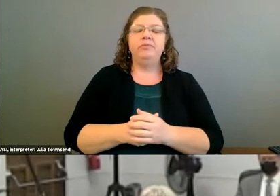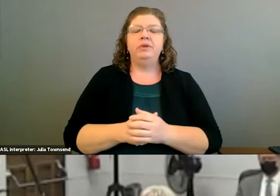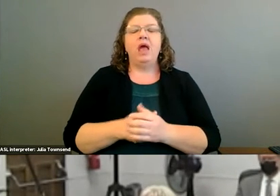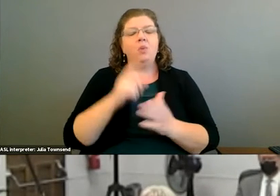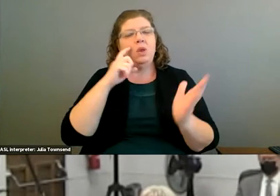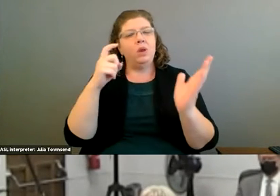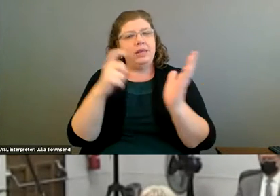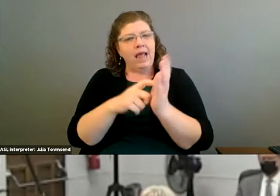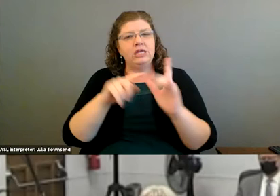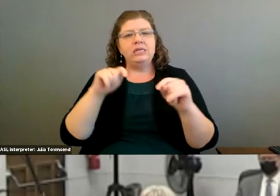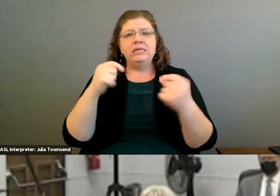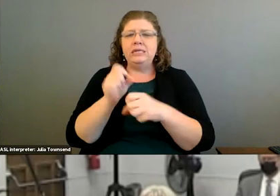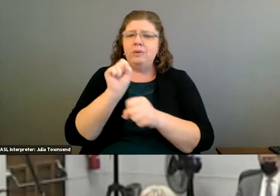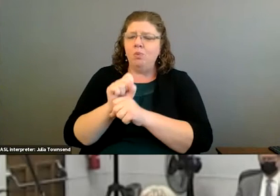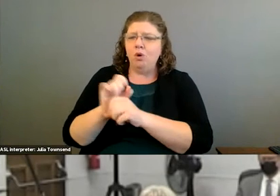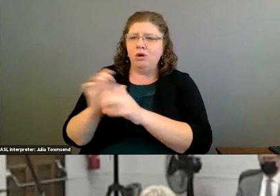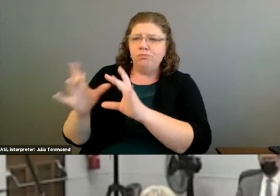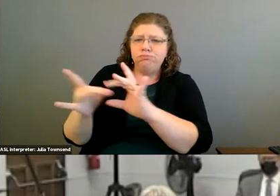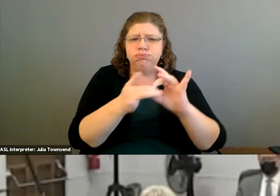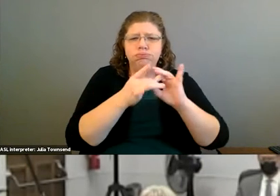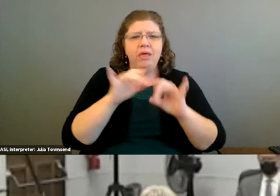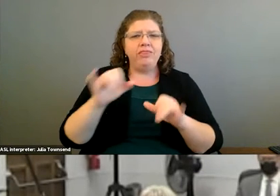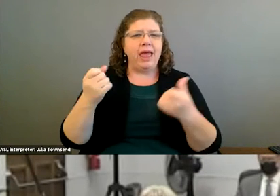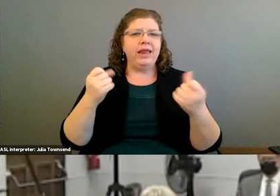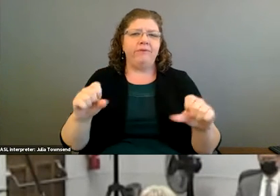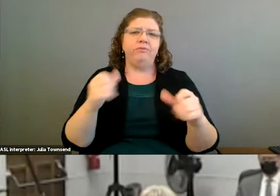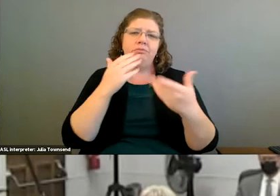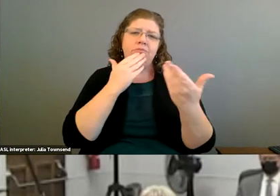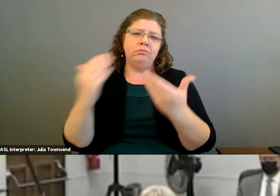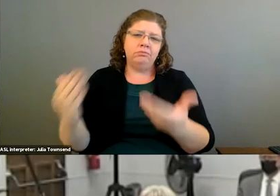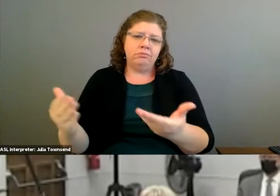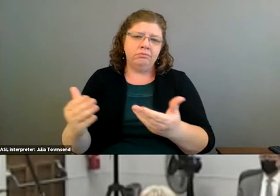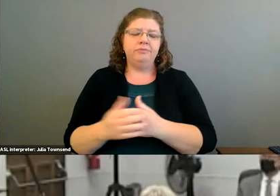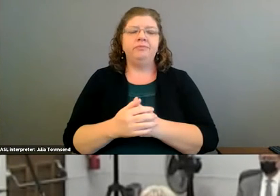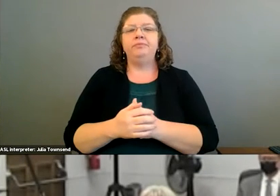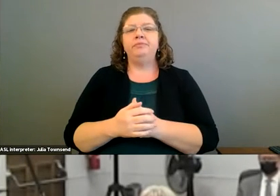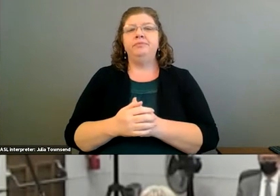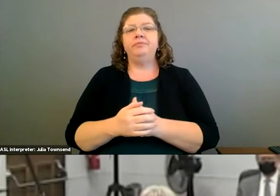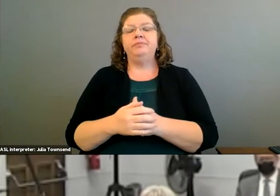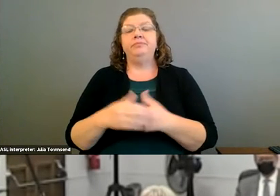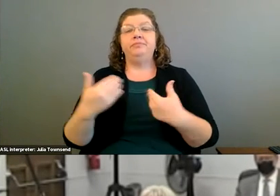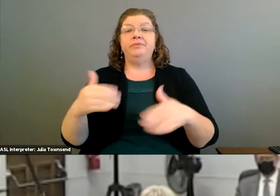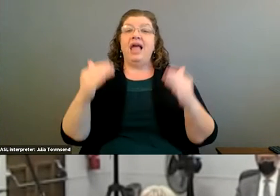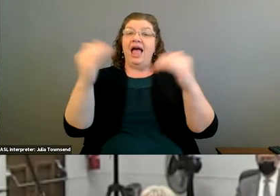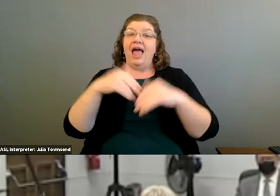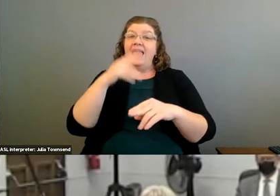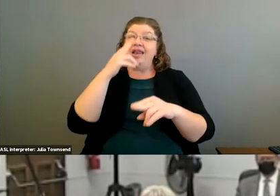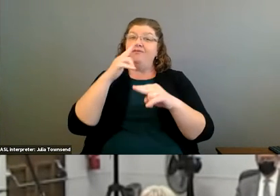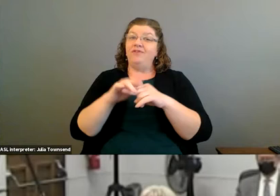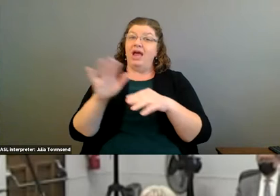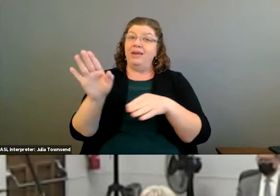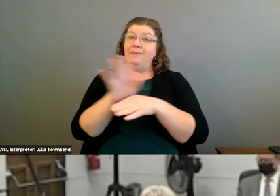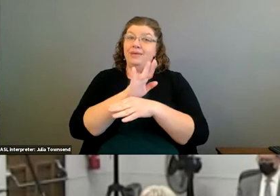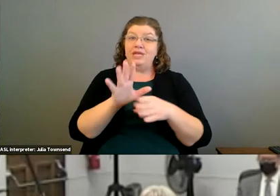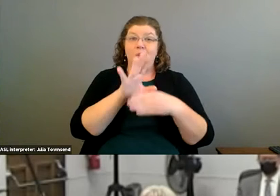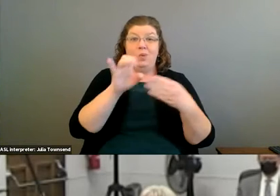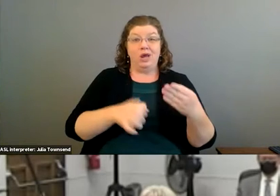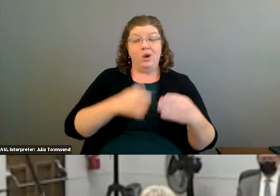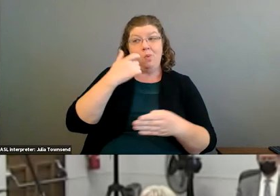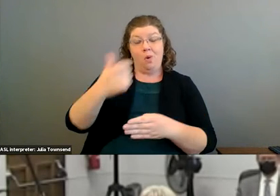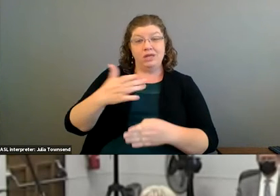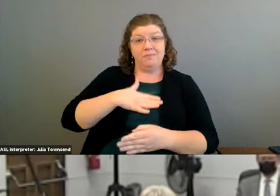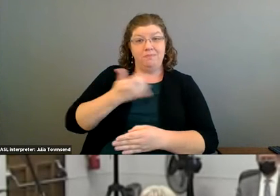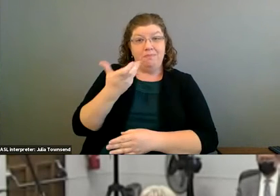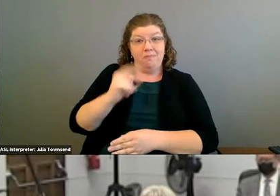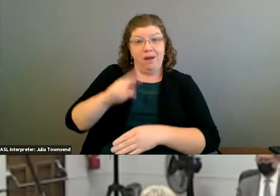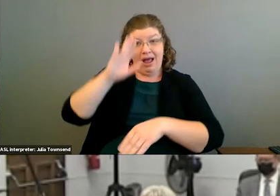quiero agradecer el trabajo de equipo que se llevó a cabo en el distrito para coordinar este esfuerzo. Tuve un fin de semana ocupado que incluyó